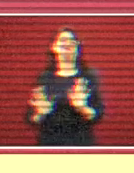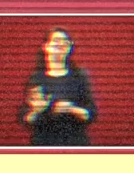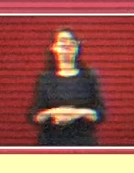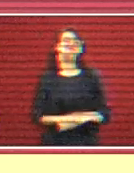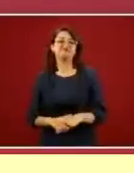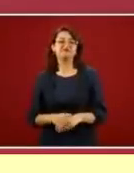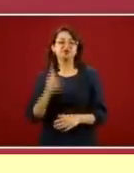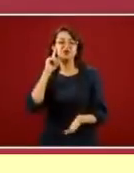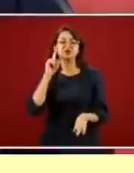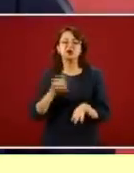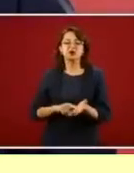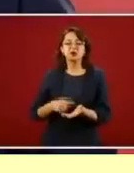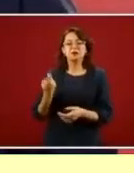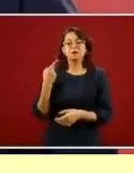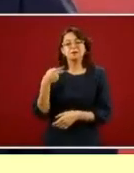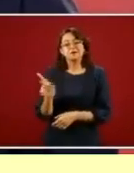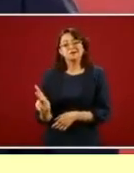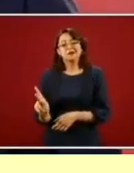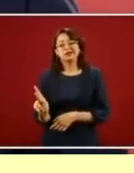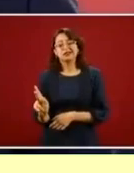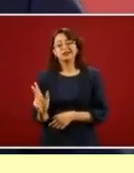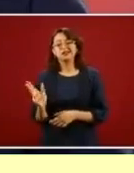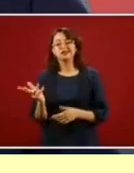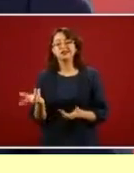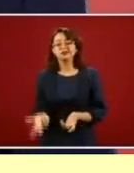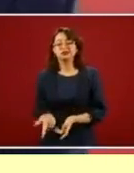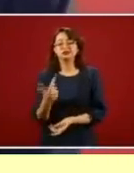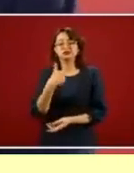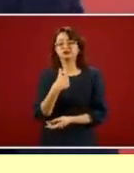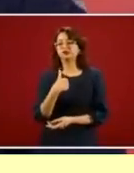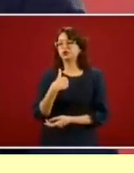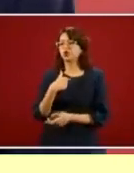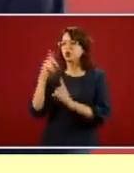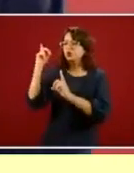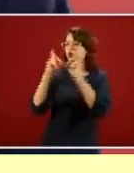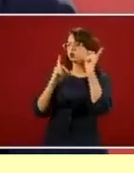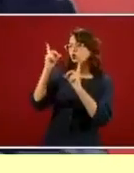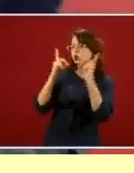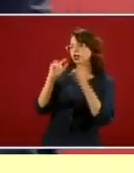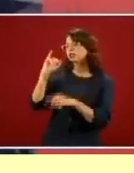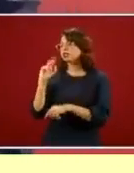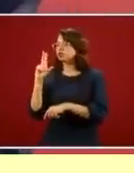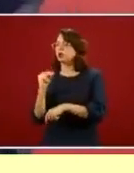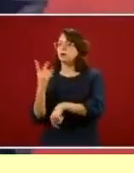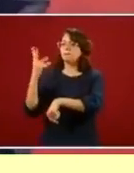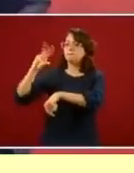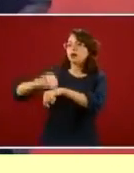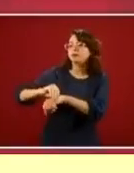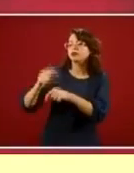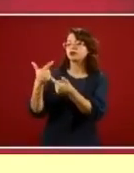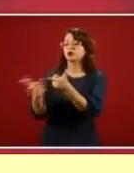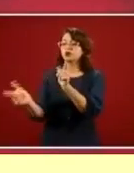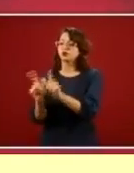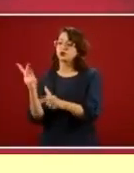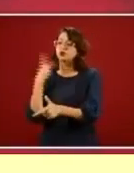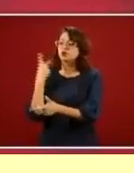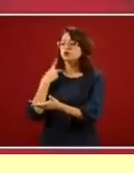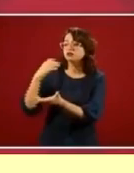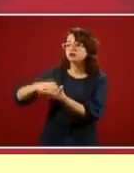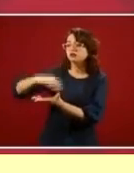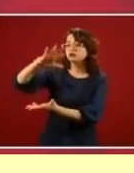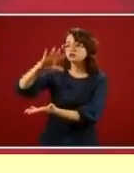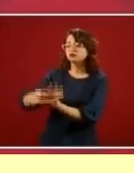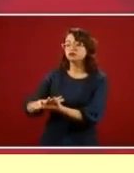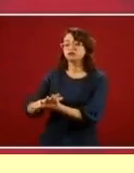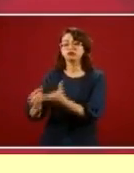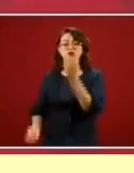partidos. No tengo por qué cuestionar el que se le dé este registro